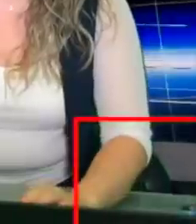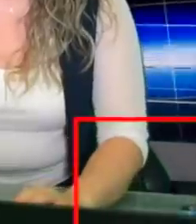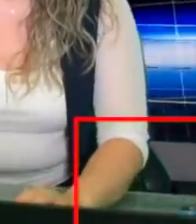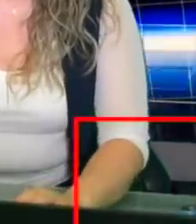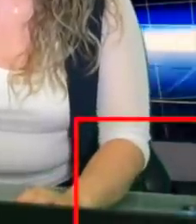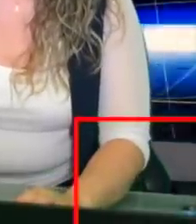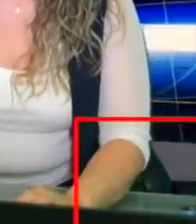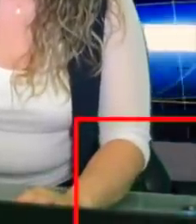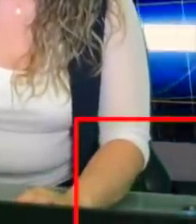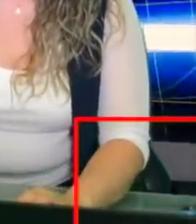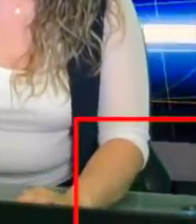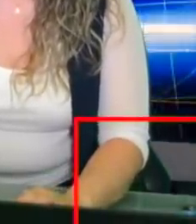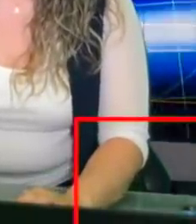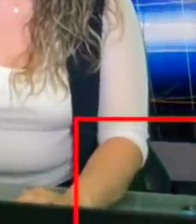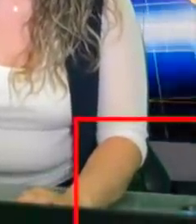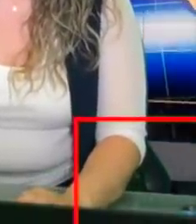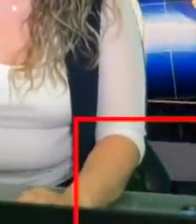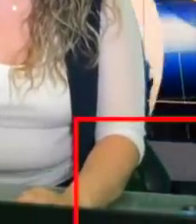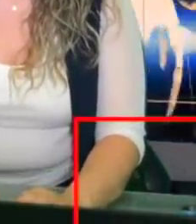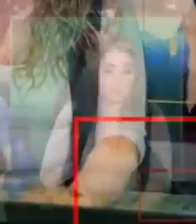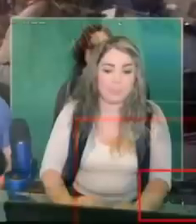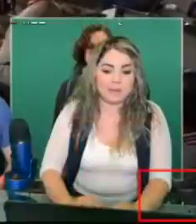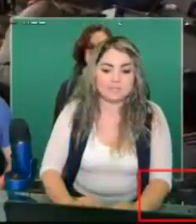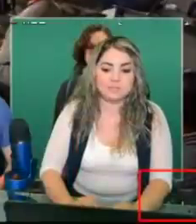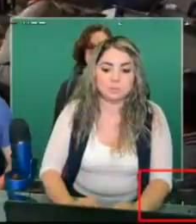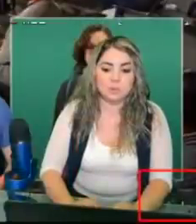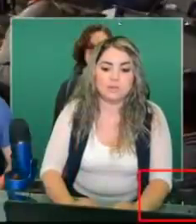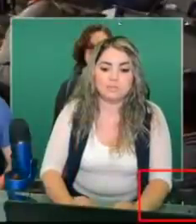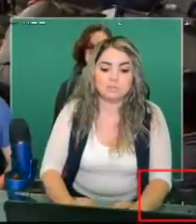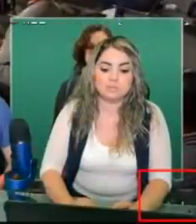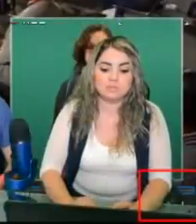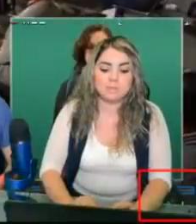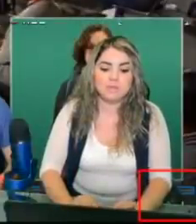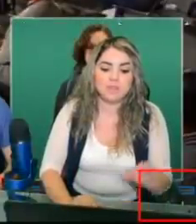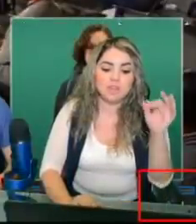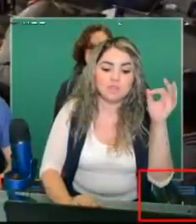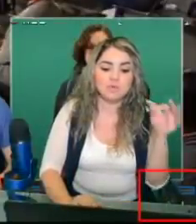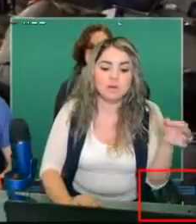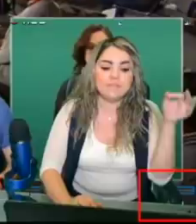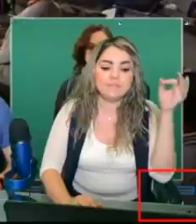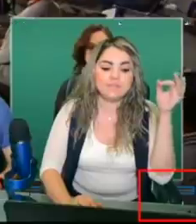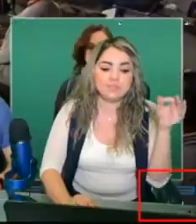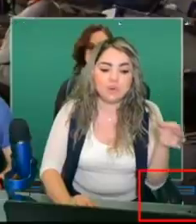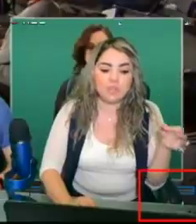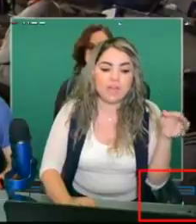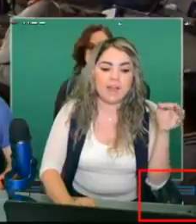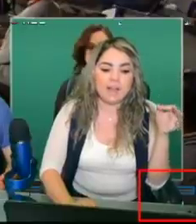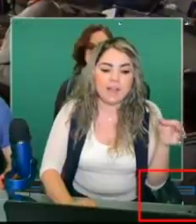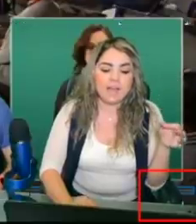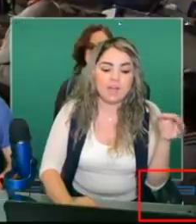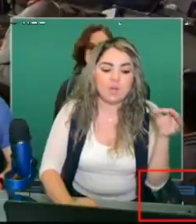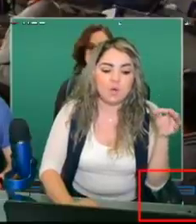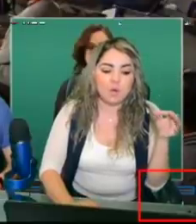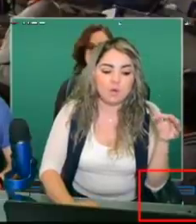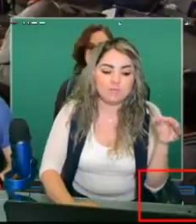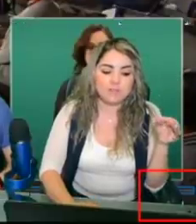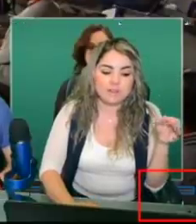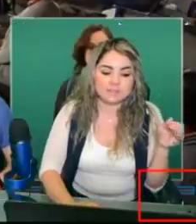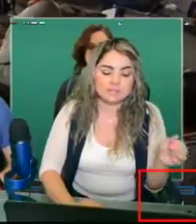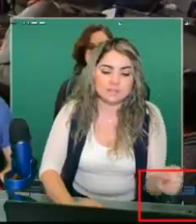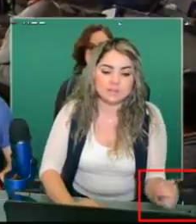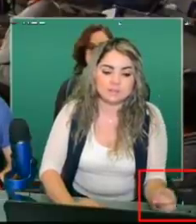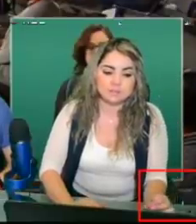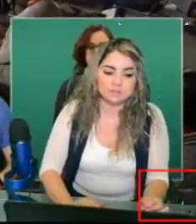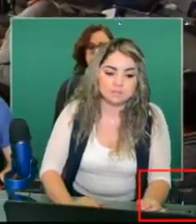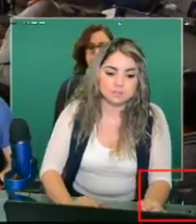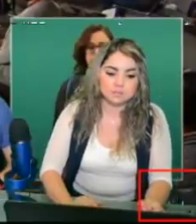la cara. Sigue triste Marcelo Ebrard, estuvo triste, estuvo con el mismo semblante durante toda la